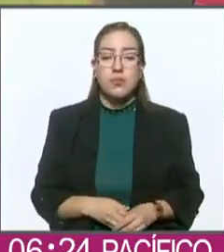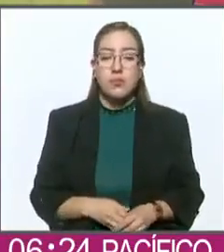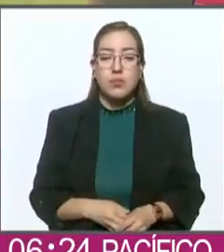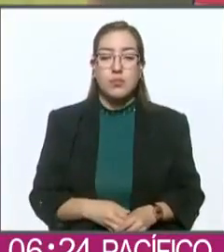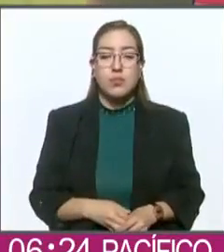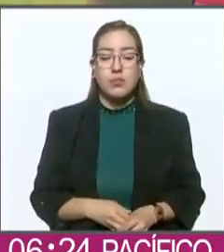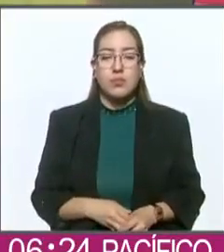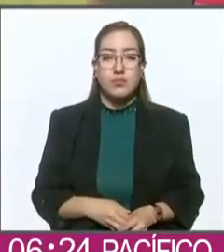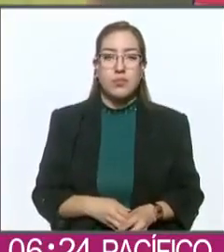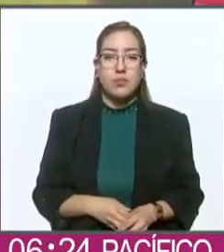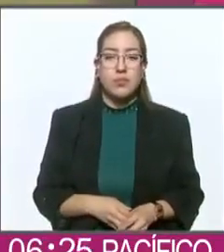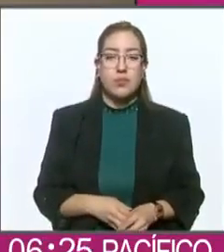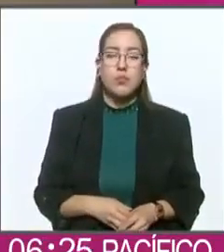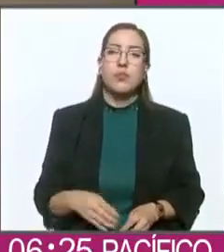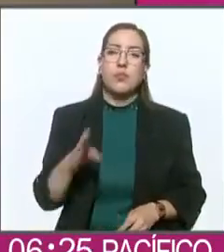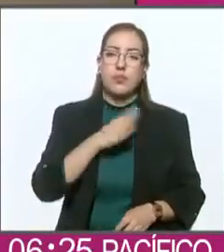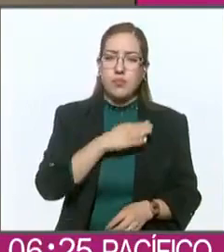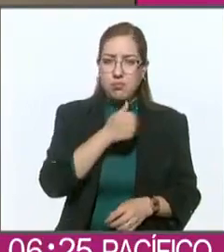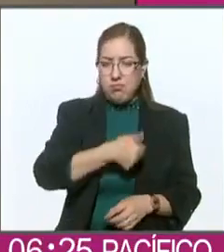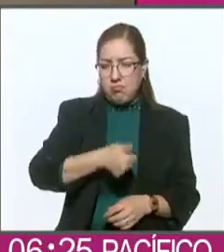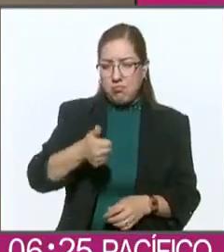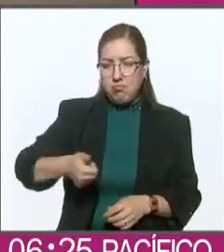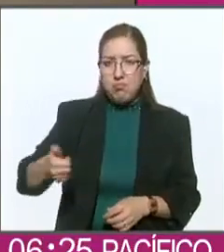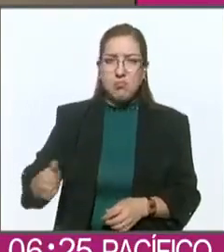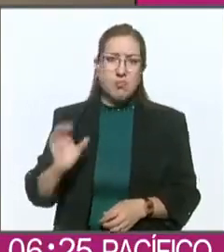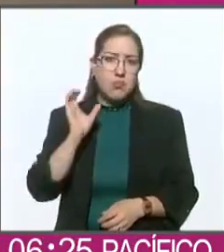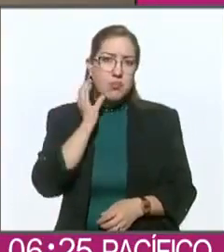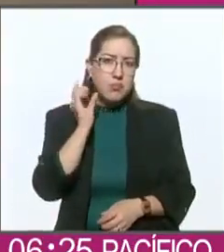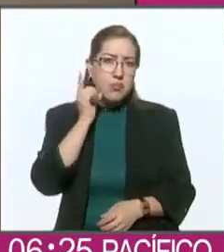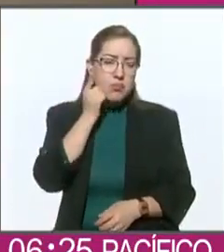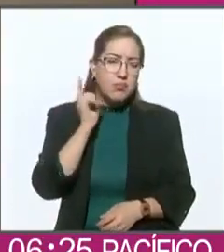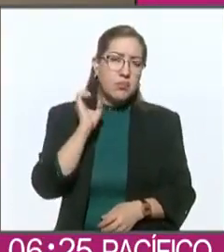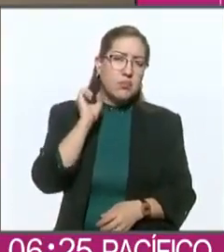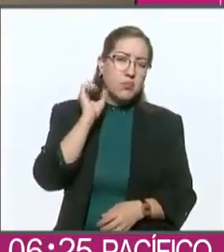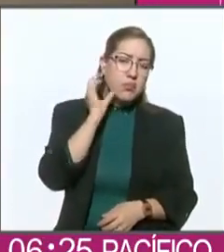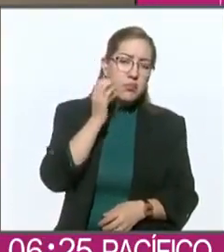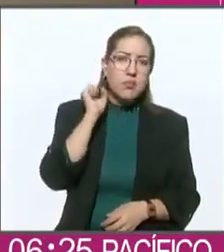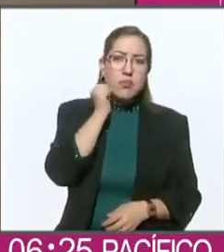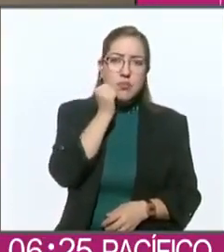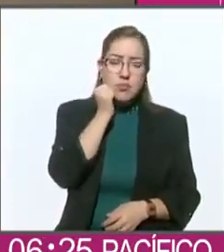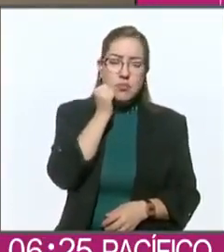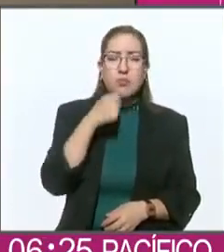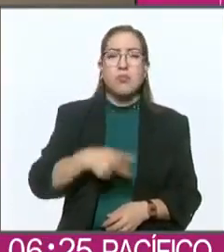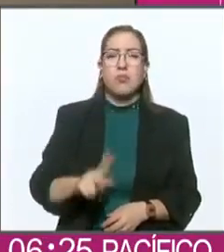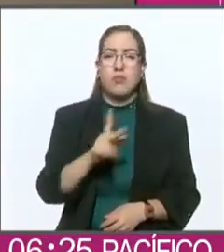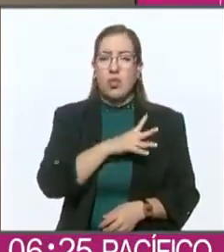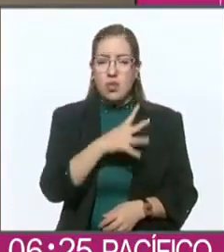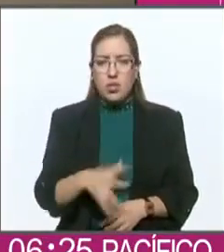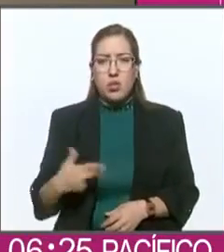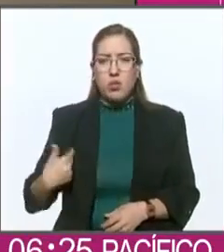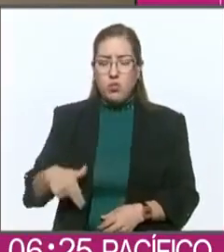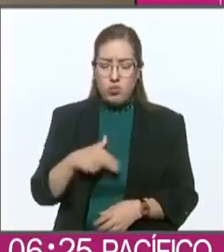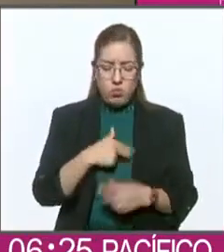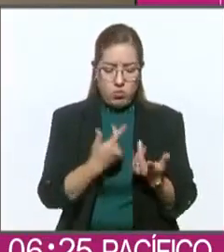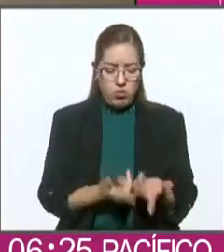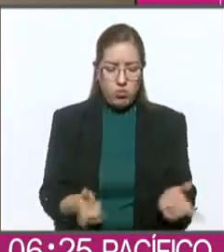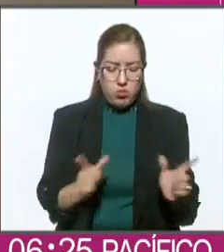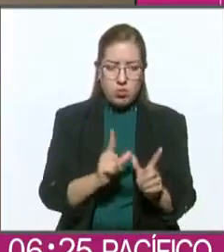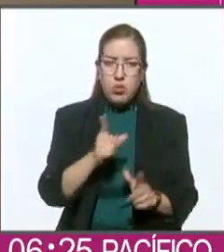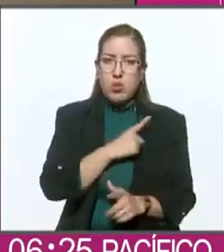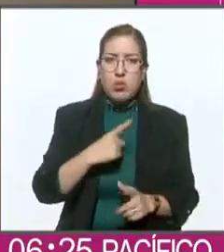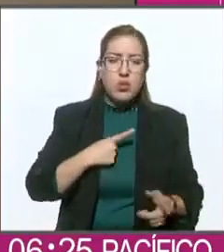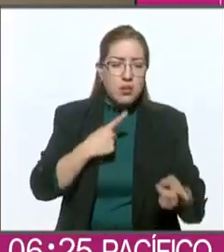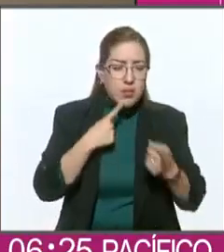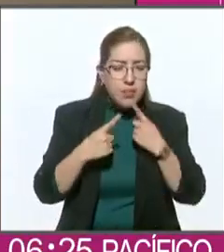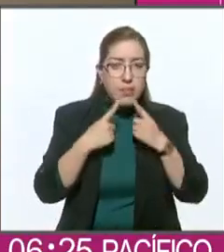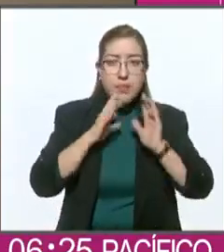Indudablemente cada Cámara tiene facultades exclusivas. Sí. En general, nuestro Congreso tiene que llevar al debate de